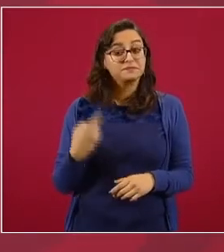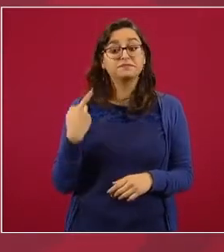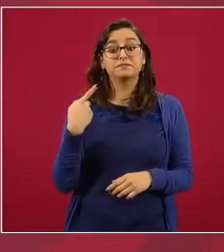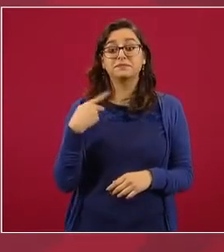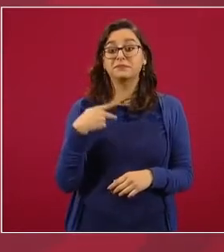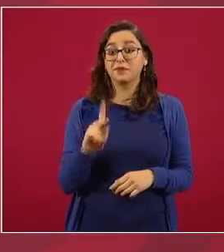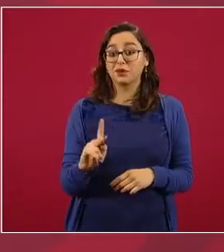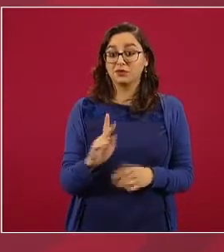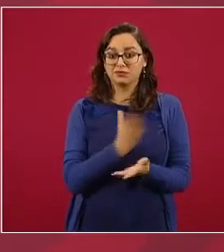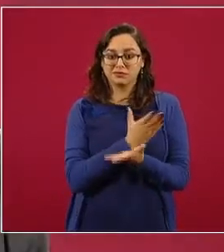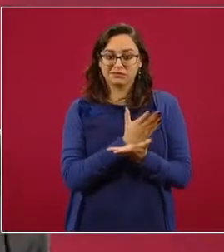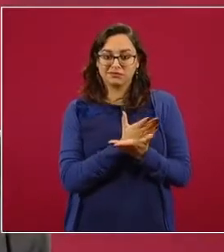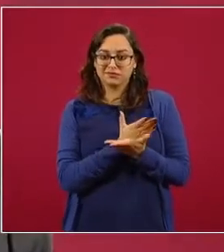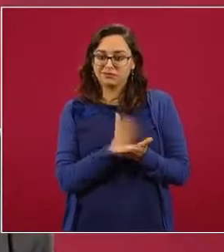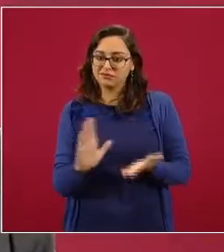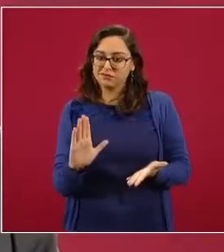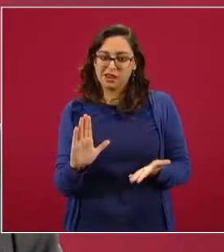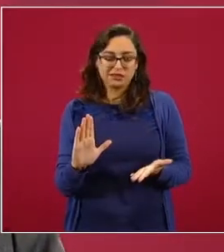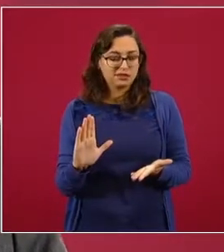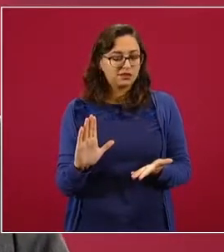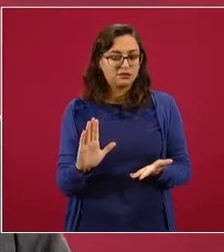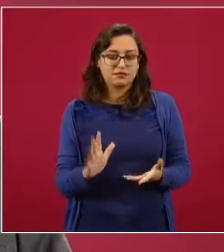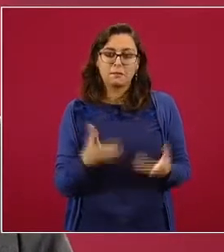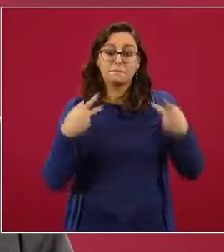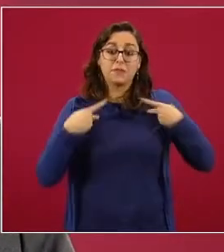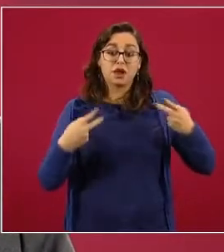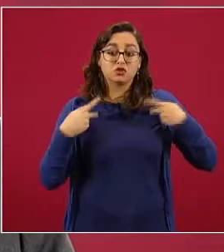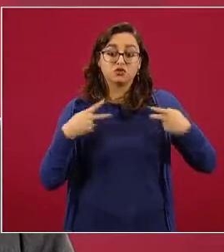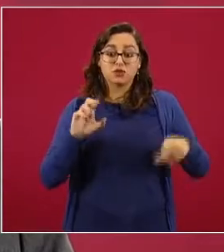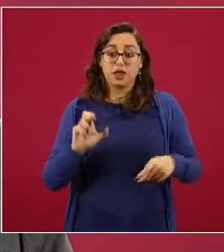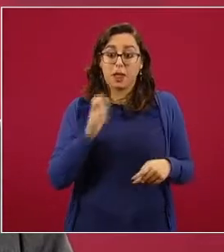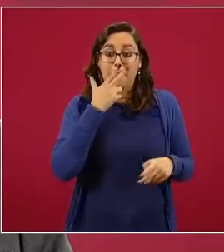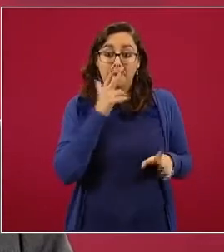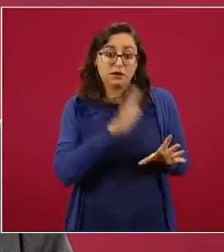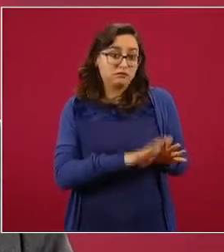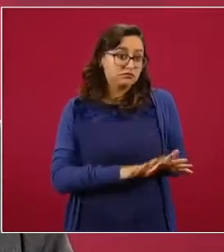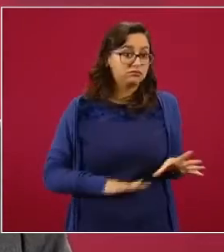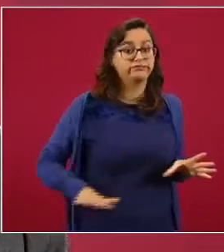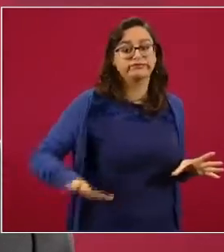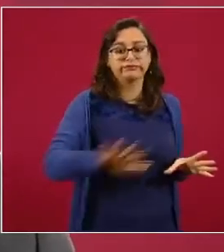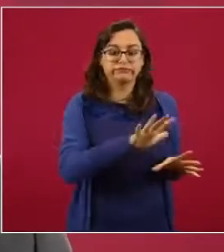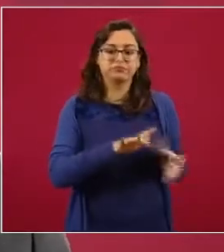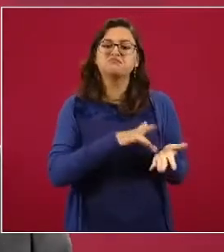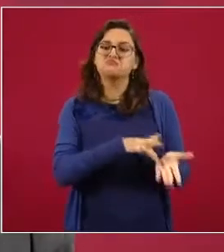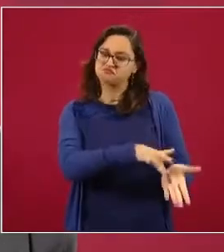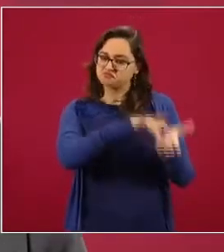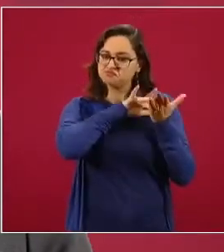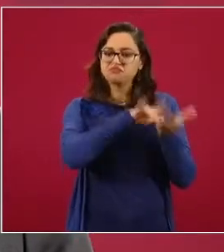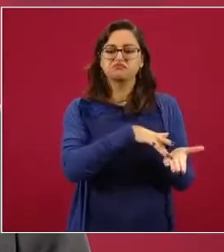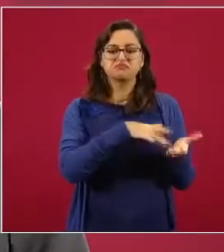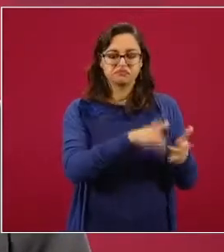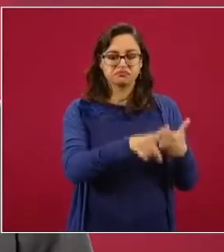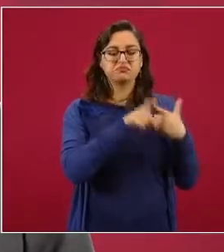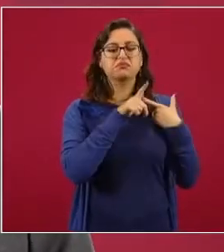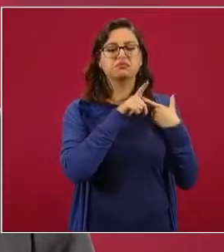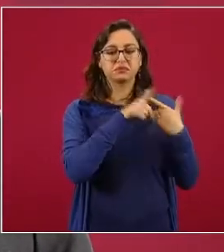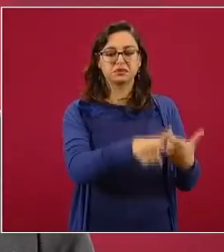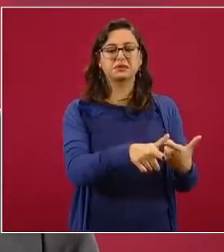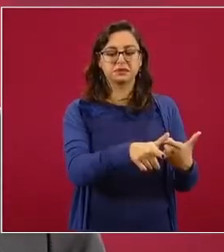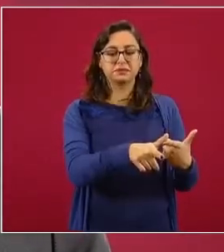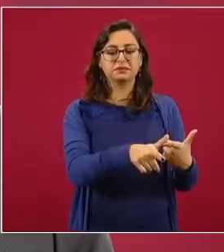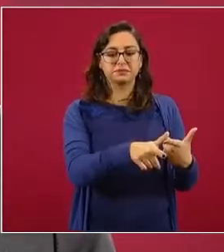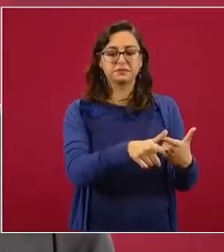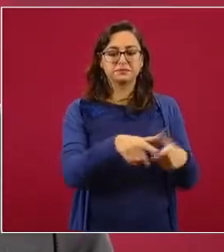no vamos a dejar de apoyar al pueblo de Chihuahua, como a